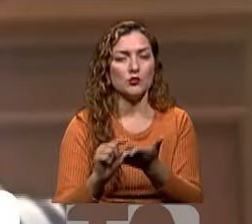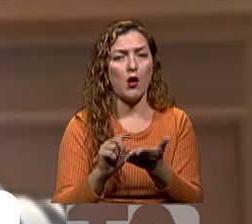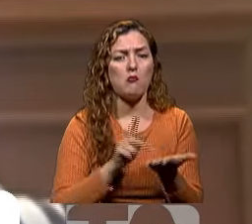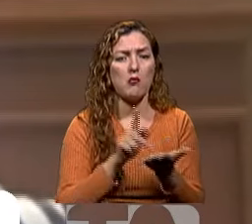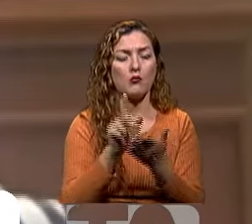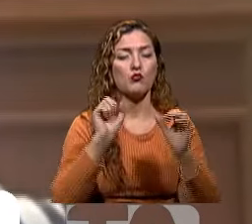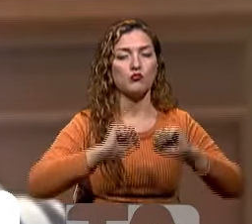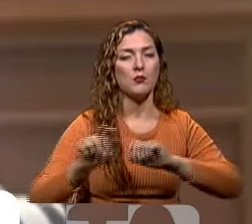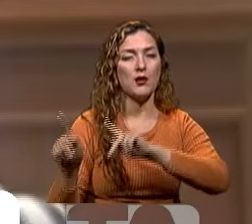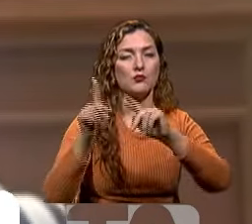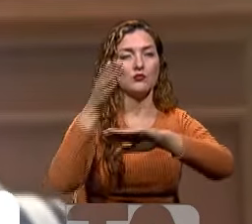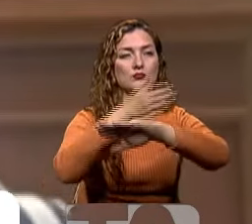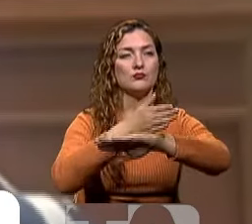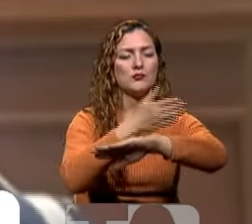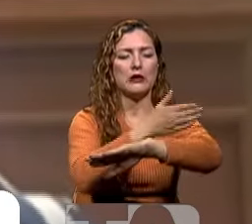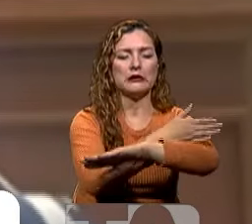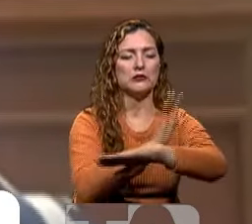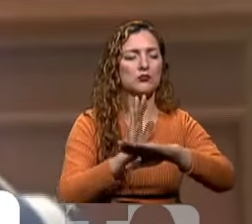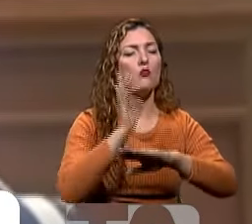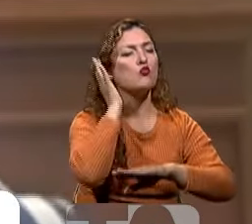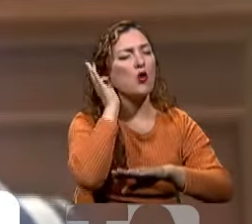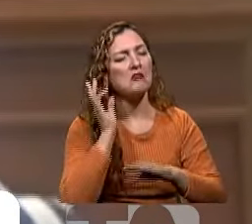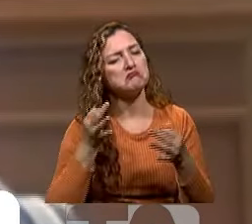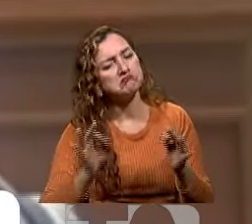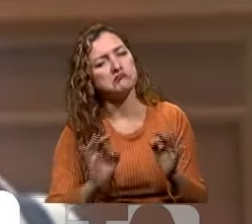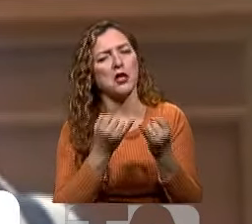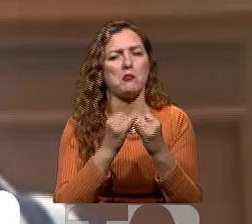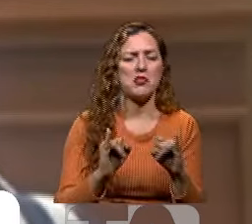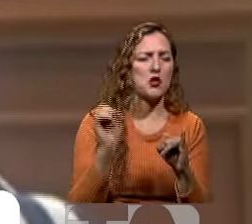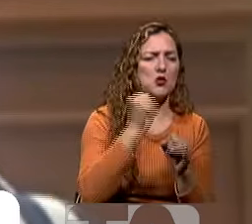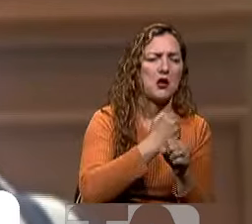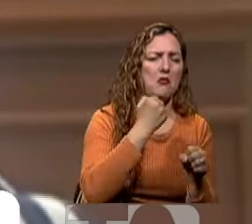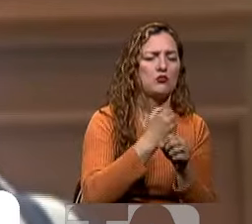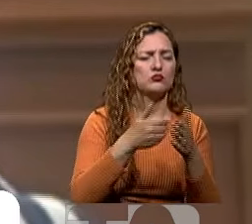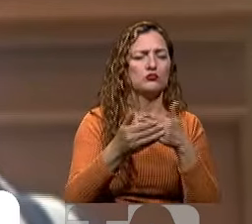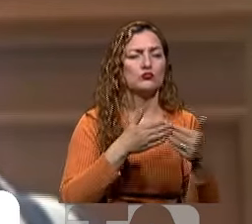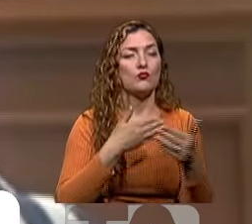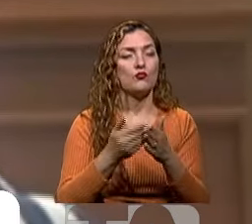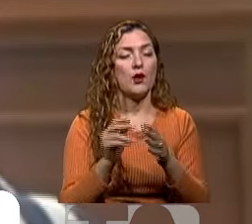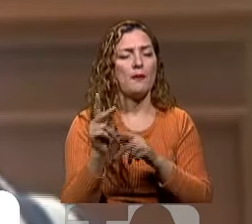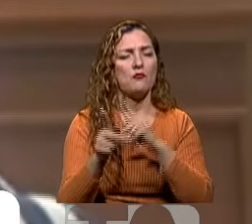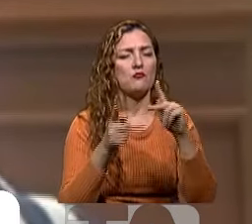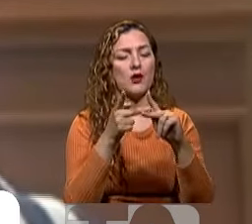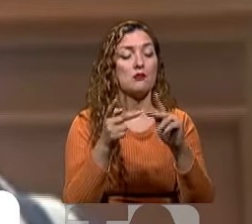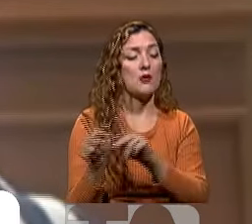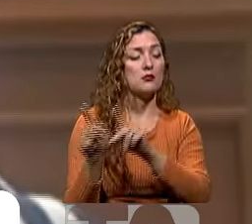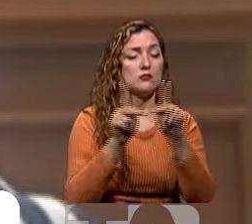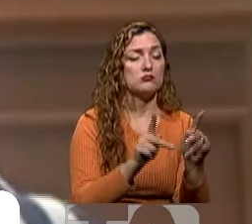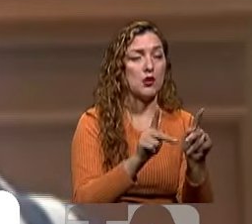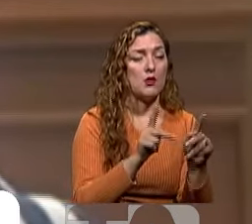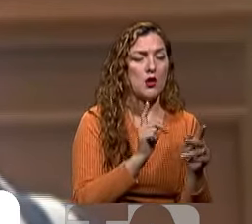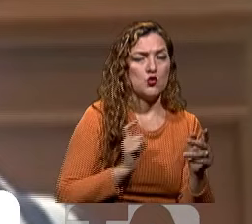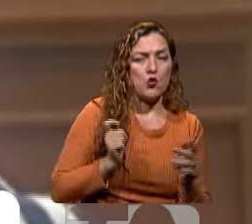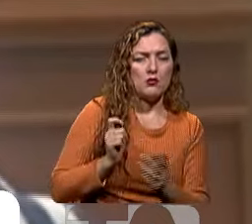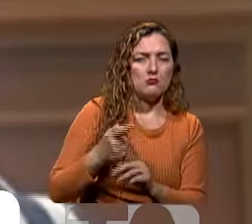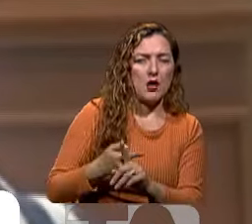pagar y lo tiene planificado, ya sean mujeres formales o informales, de tal manera que tiene una perfecta planificación entre lo que tiene de ingresos para